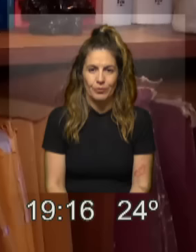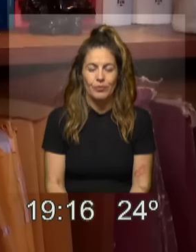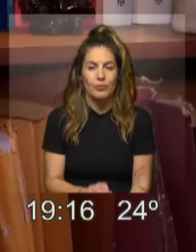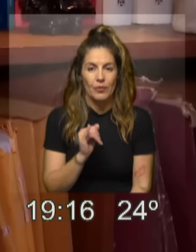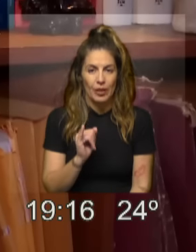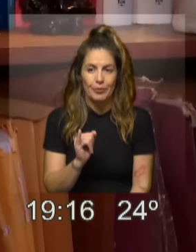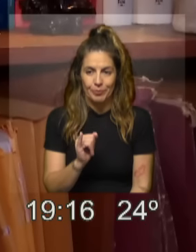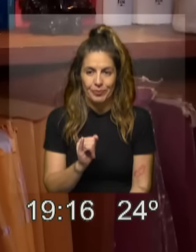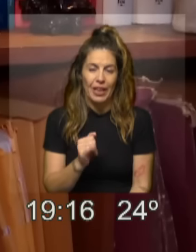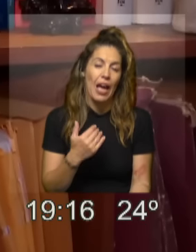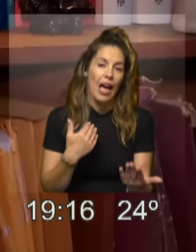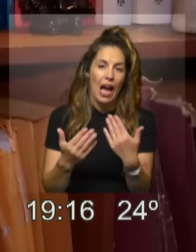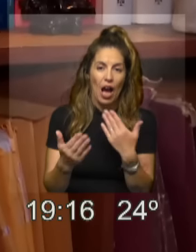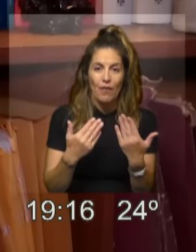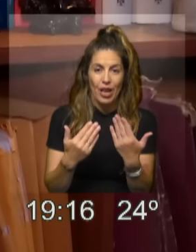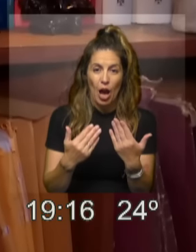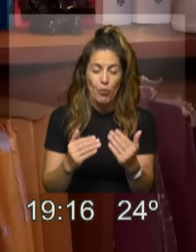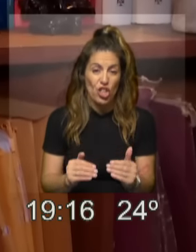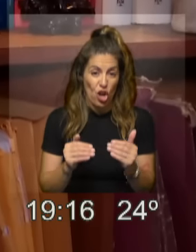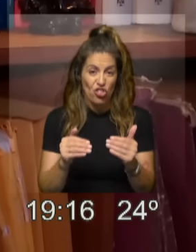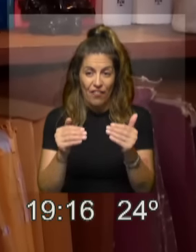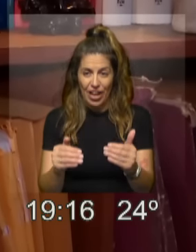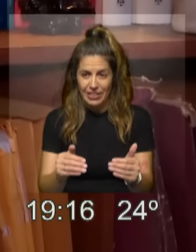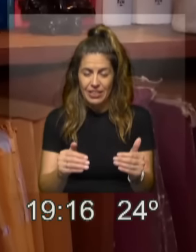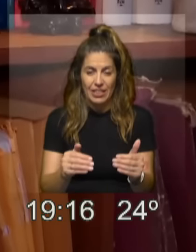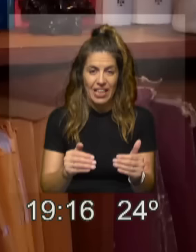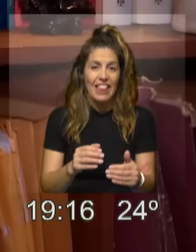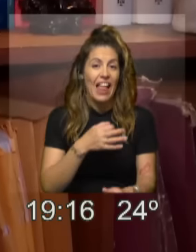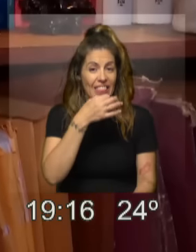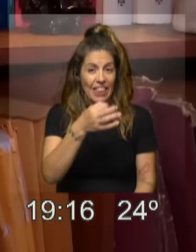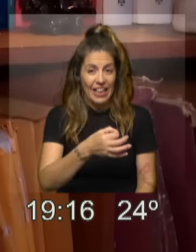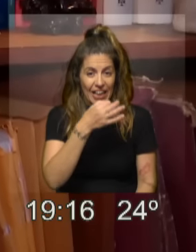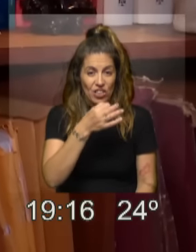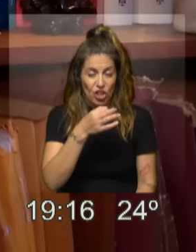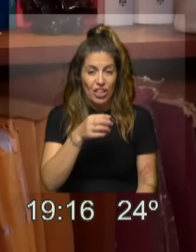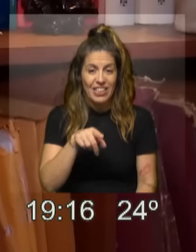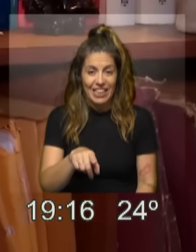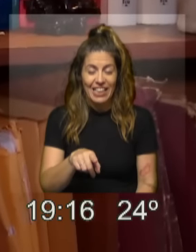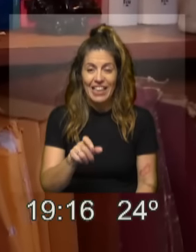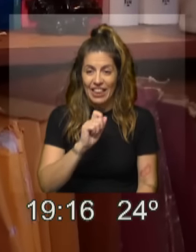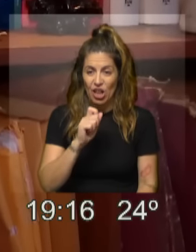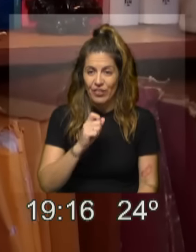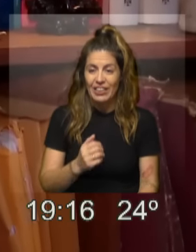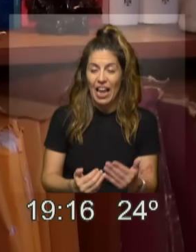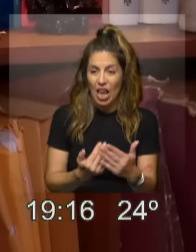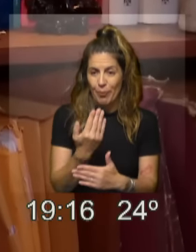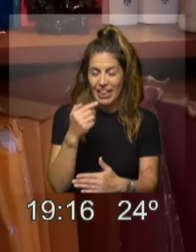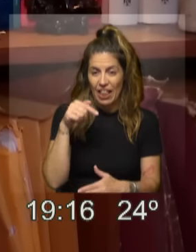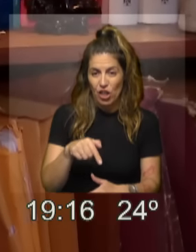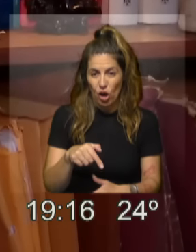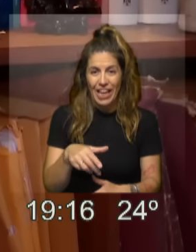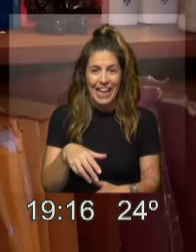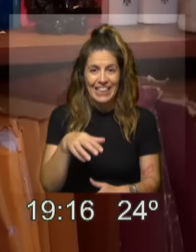Así, Julieta, hacíamos mención en los avances a propósito de las declaraciones en esta entrevista que tuvo en la mañana de hoy en Desayunos